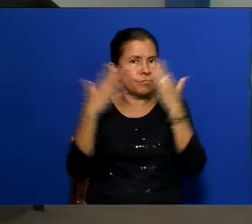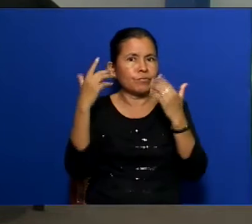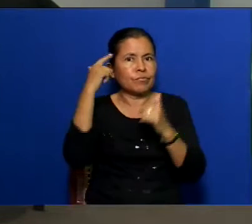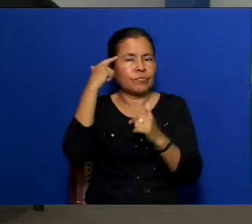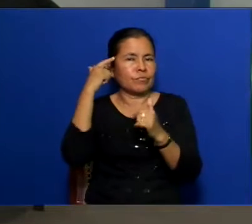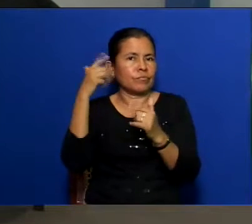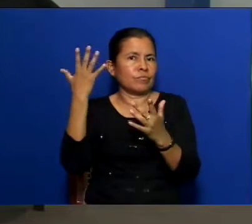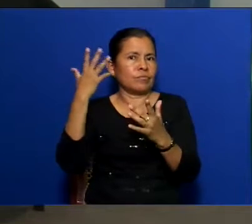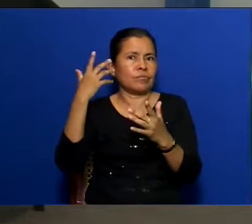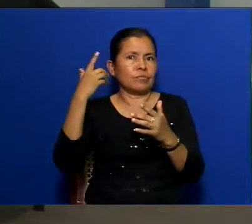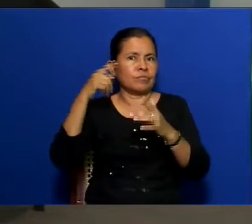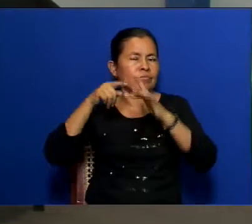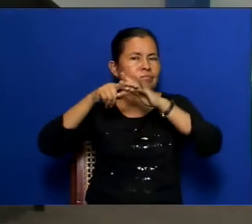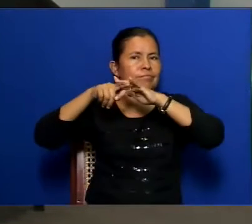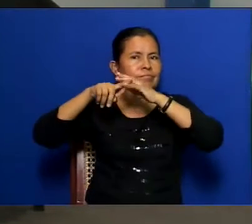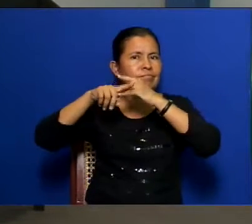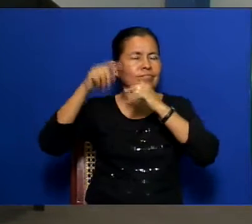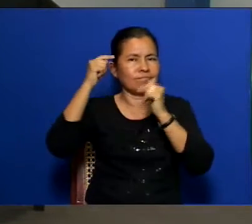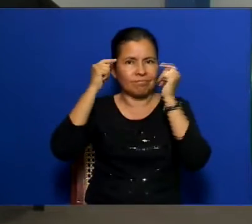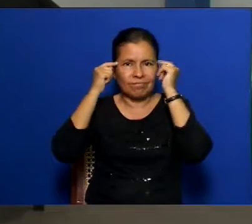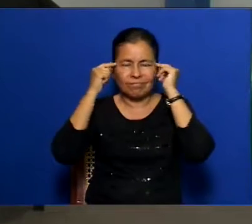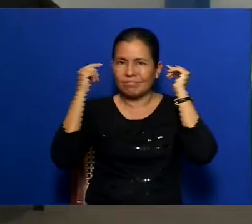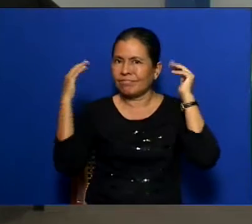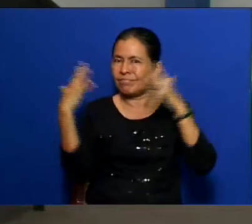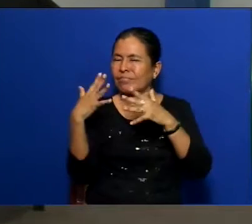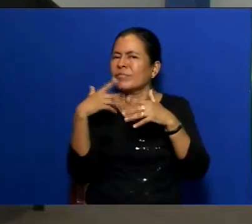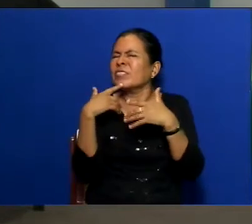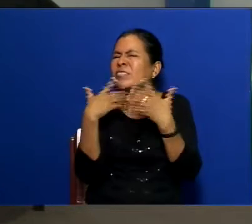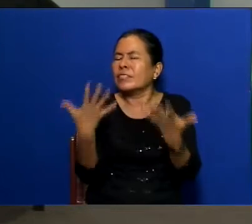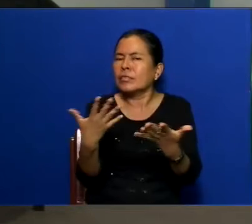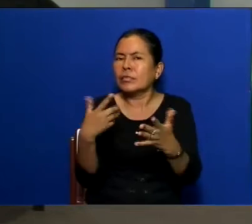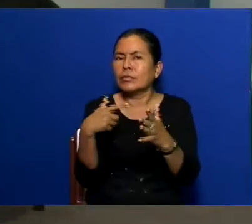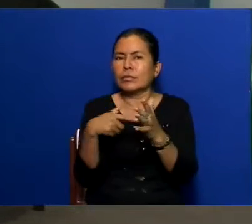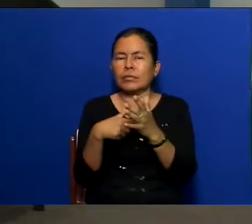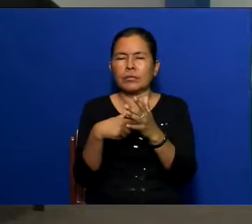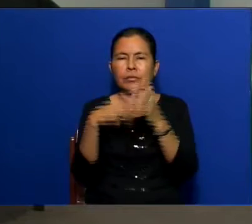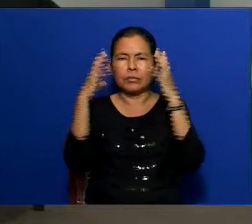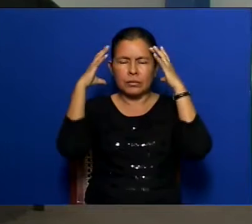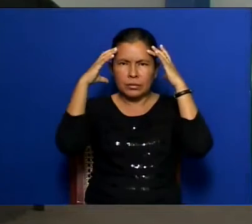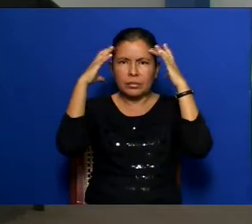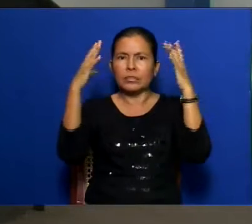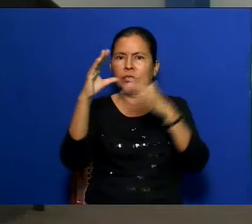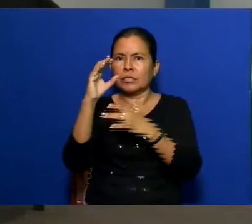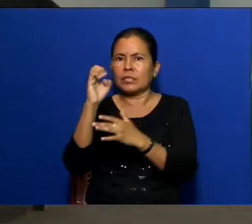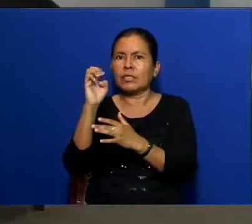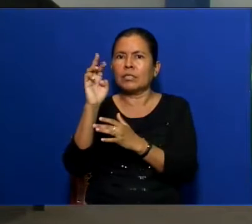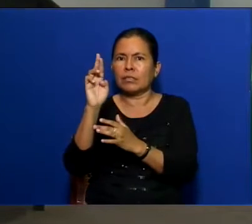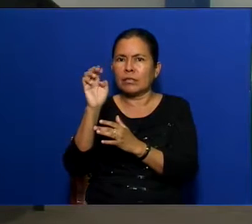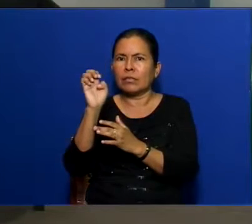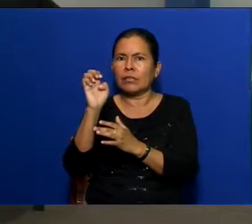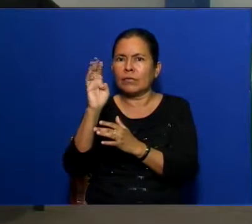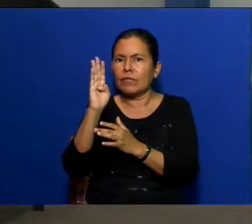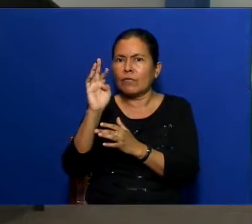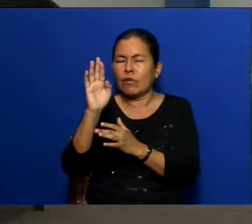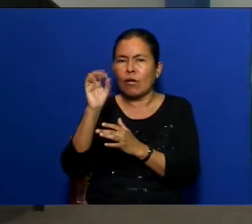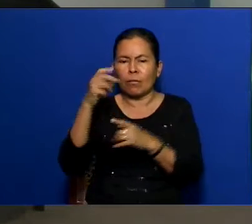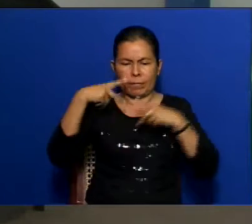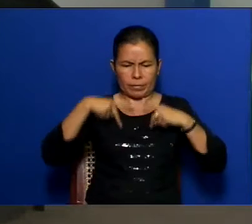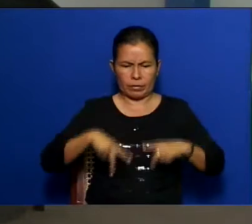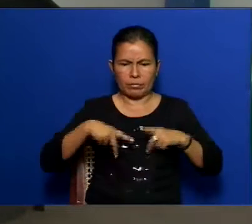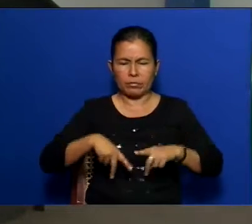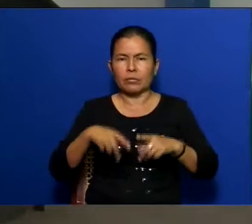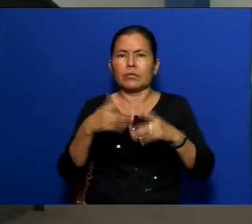que lo que es importante también señalar es que este aparato psíquico, que es el cerebro, pues en otras palabras, uh-huh. el cerebro de las